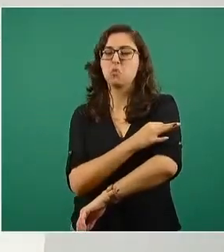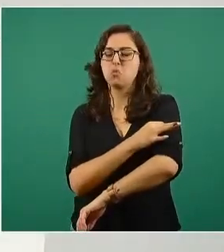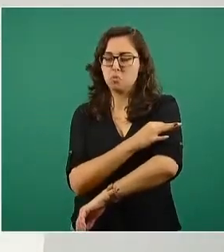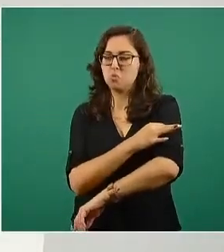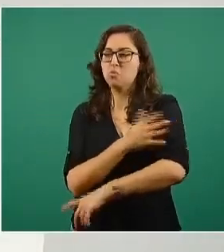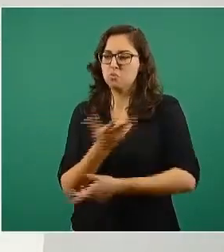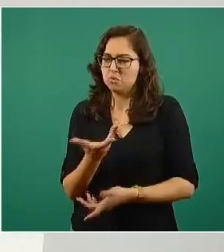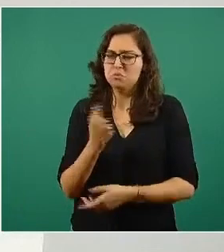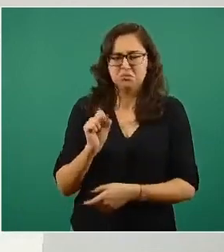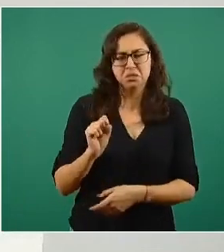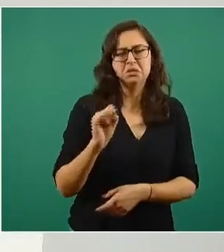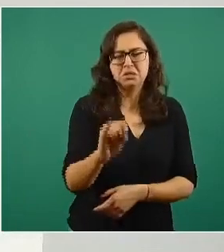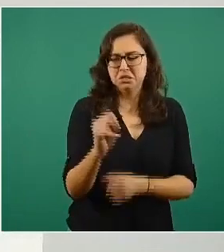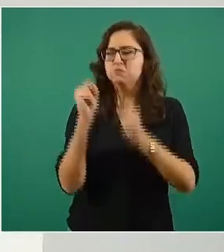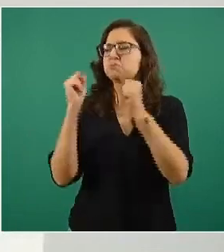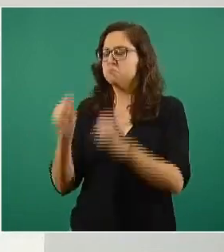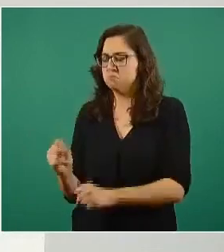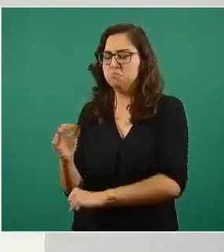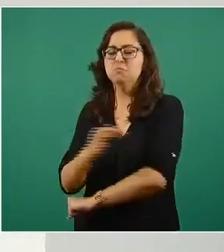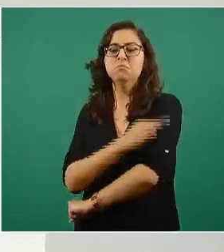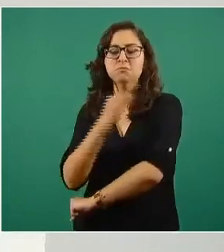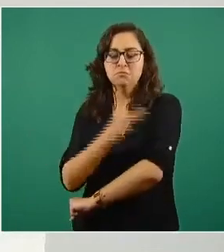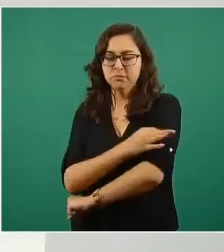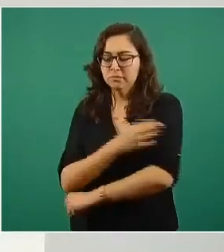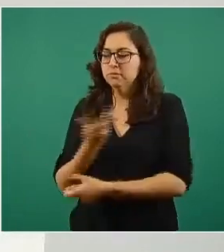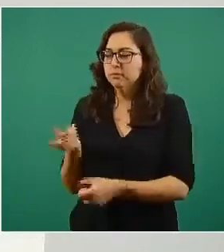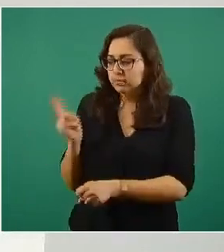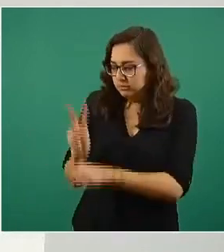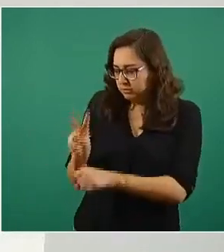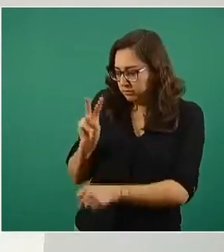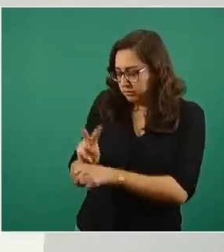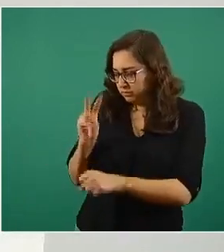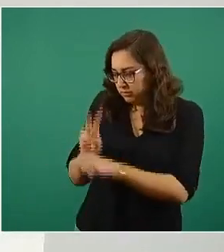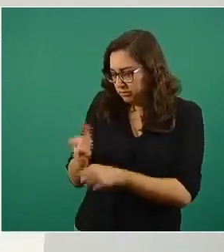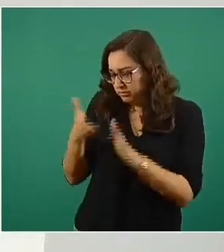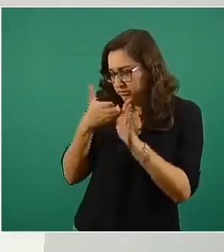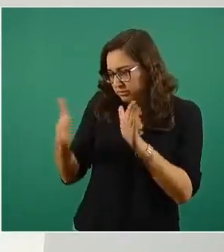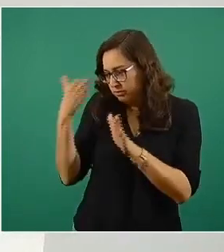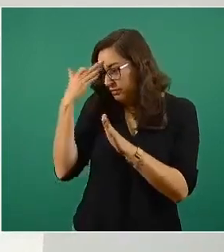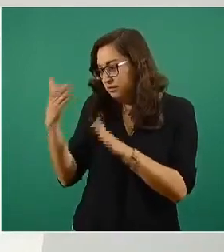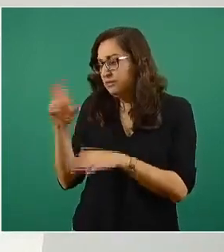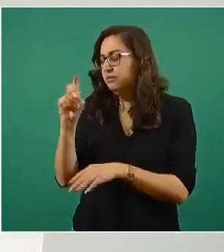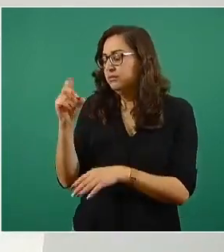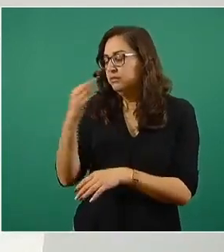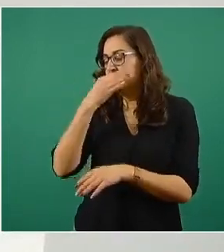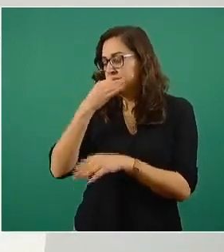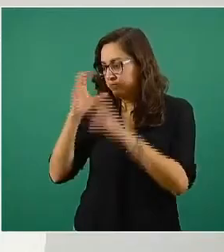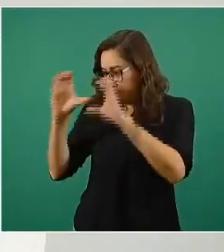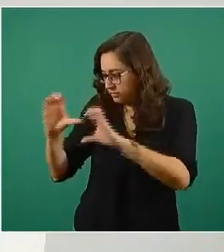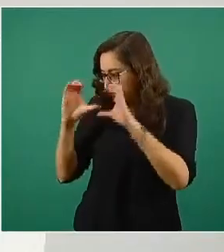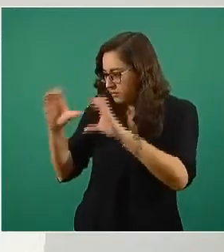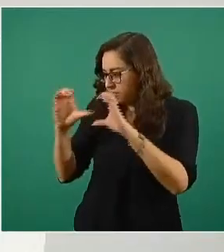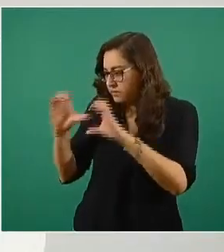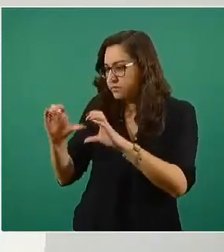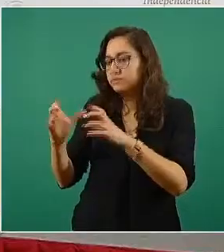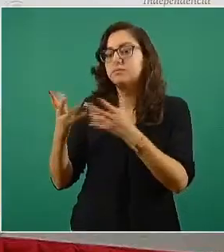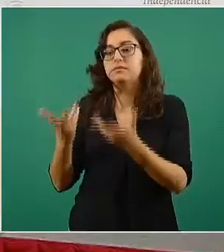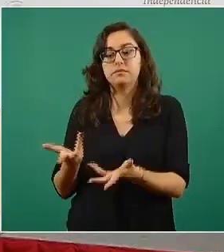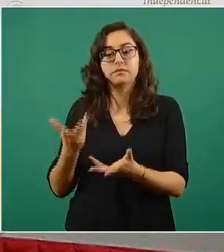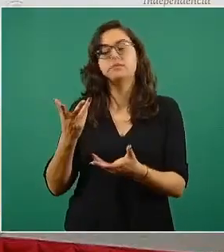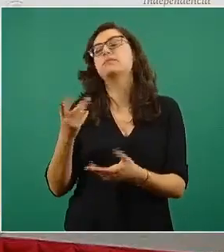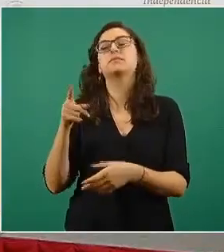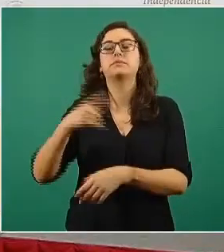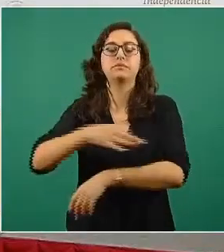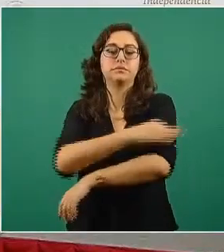que es lo más seguro que se decida sí aplicarla, tener en este periodo de observación de 30 minutos establecido para